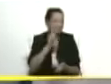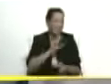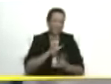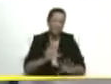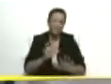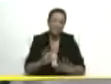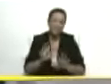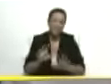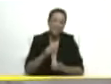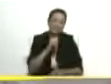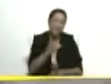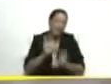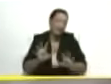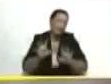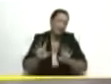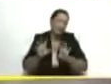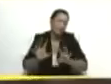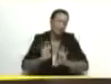Un chiste malo.